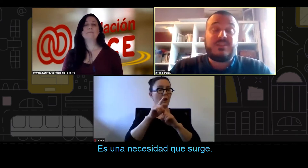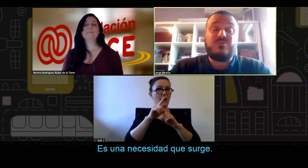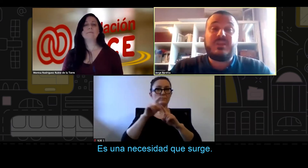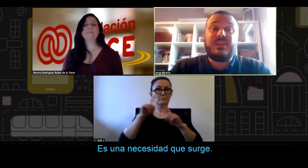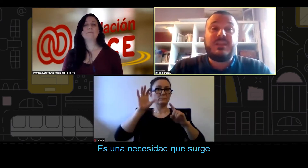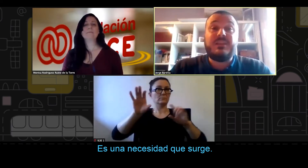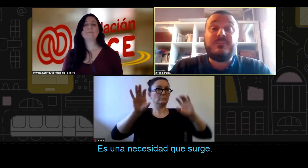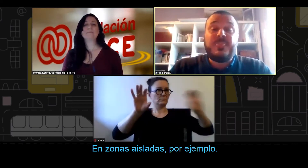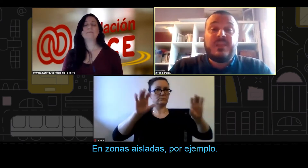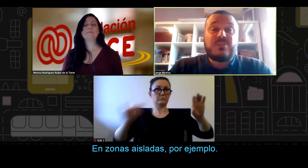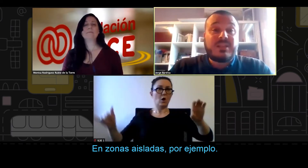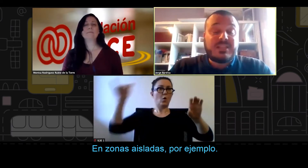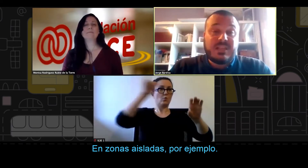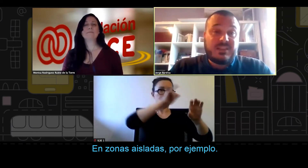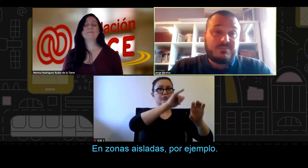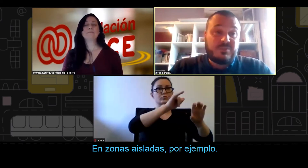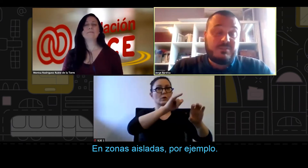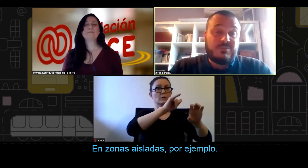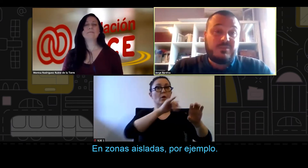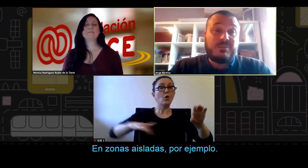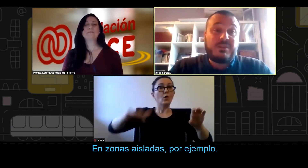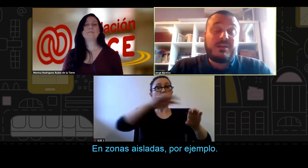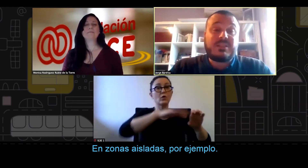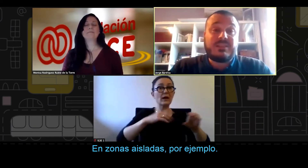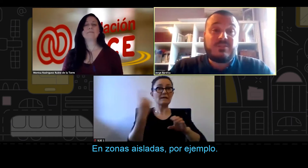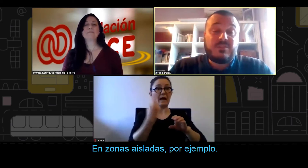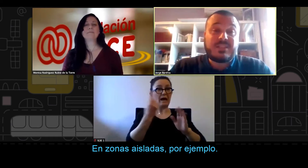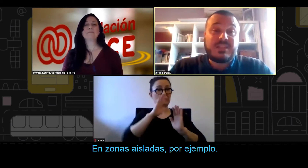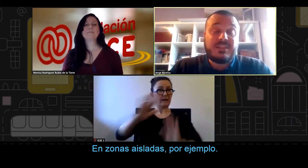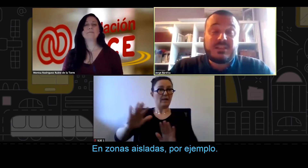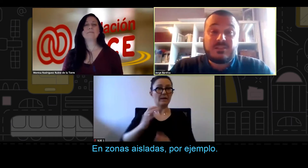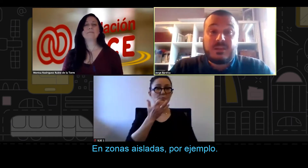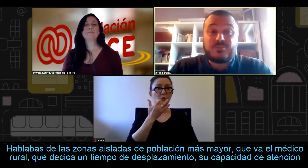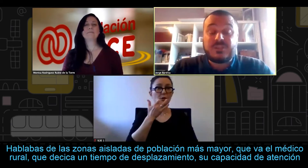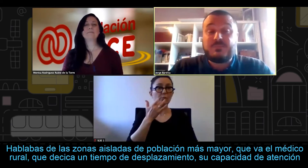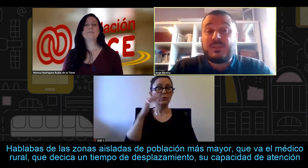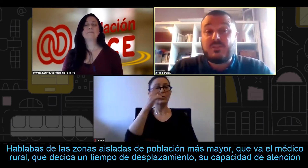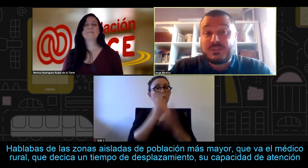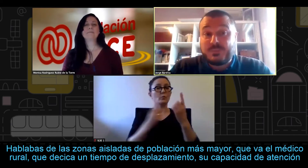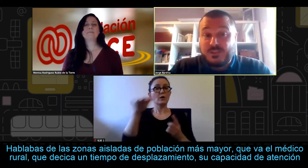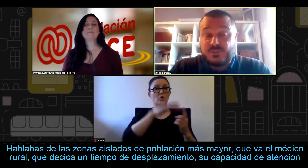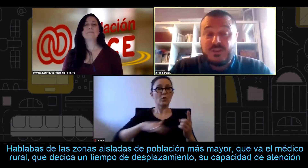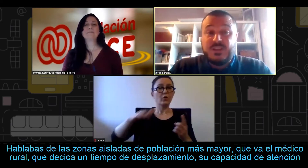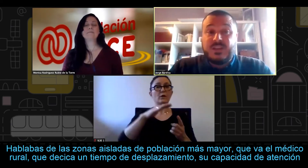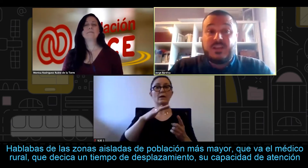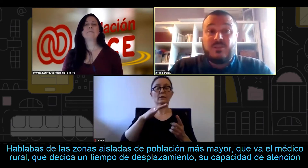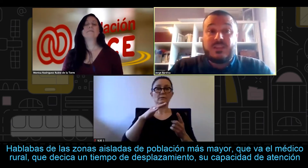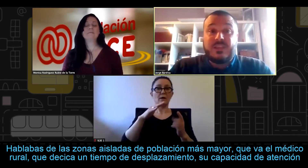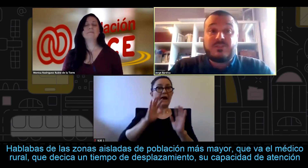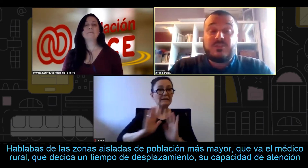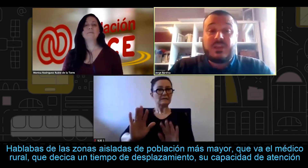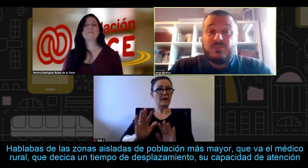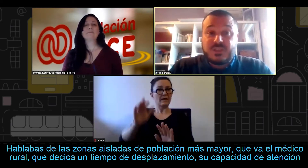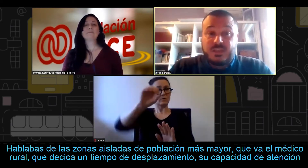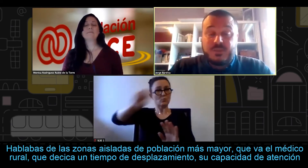más que surge en zonas aisladas, por ejemplo. Hablabas antes, ¿no? Las zonas aisladas suele ser población más mayor, que lo que tiene es